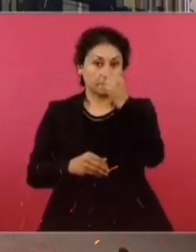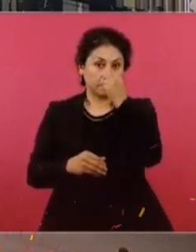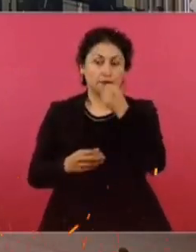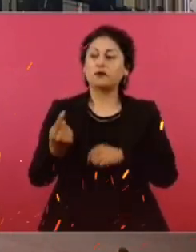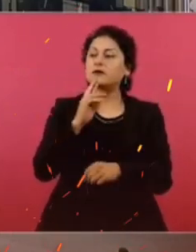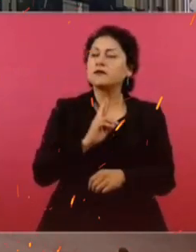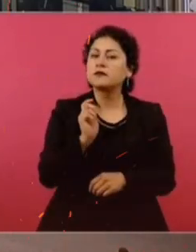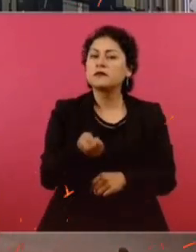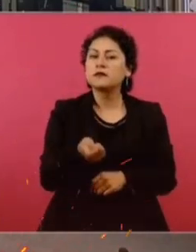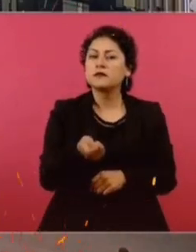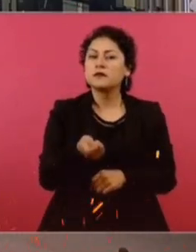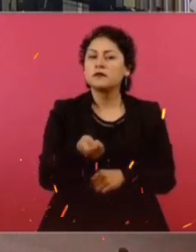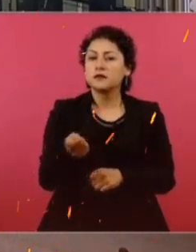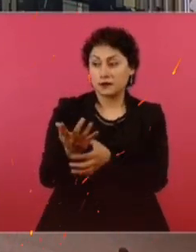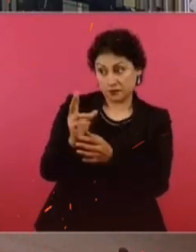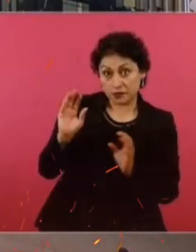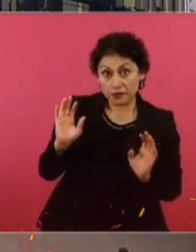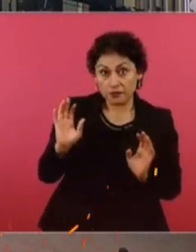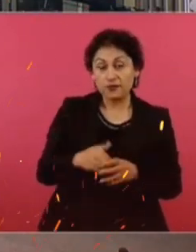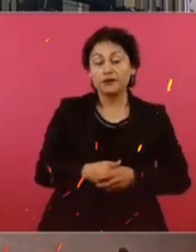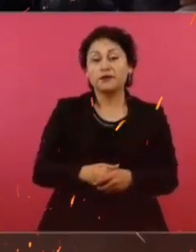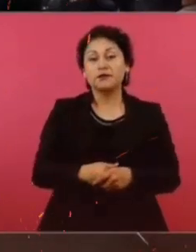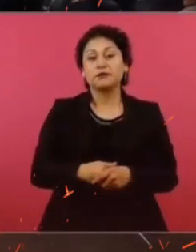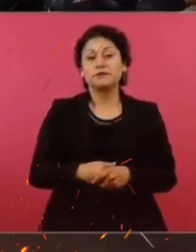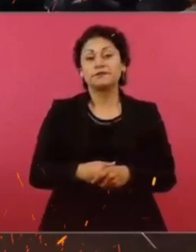respondieron? ¿Que ellos no hacen?